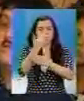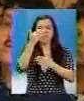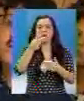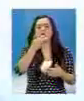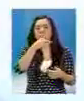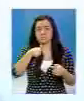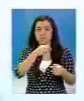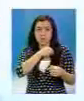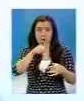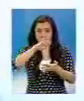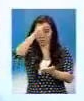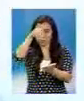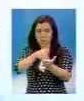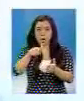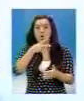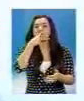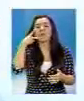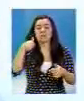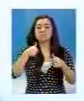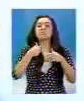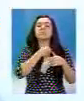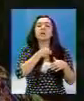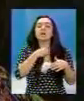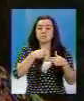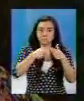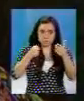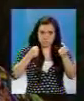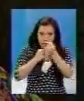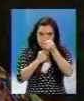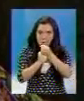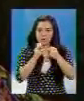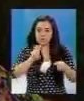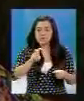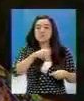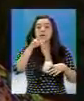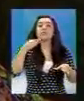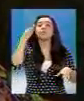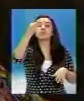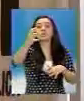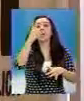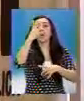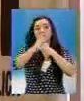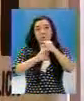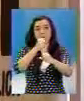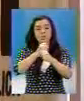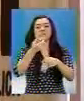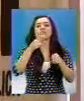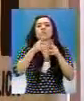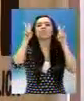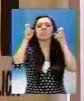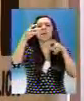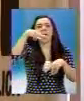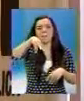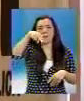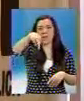un hotel del centro de la ciudad, lleno de simpatizantes, fue el testigo de lo que hoy por hoy se consolida como el MNR,